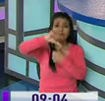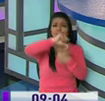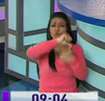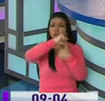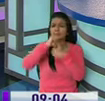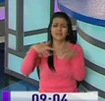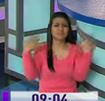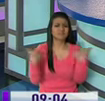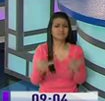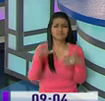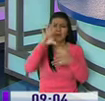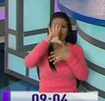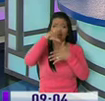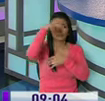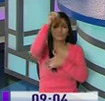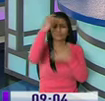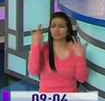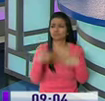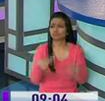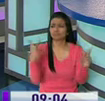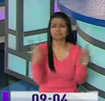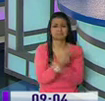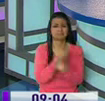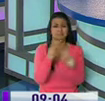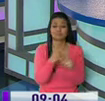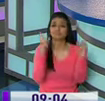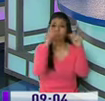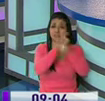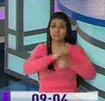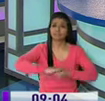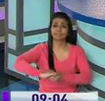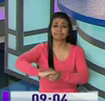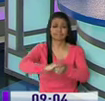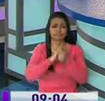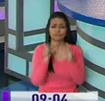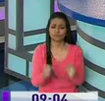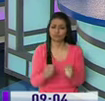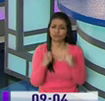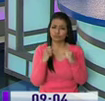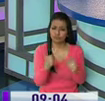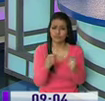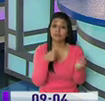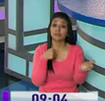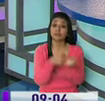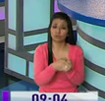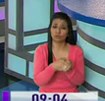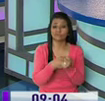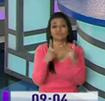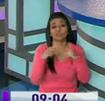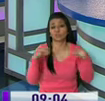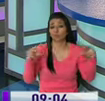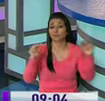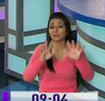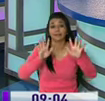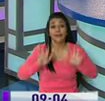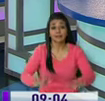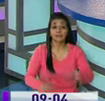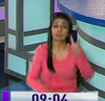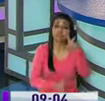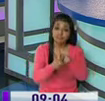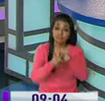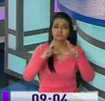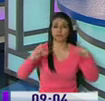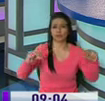de América del Norte es terrible. Nuestra solidaridad también con ellos, ¿no? Mucha fuerza para afrontar estos fenómenos naturales que lastimosamente